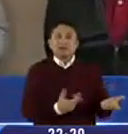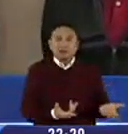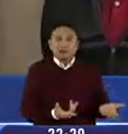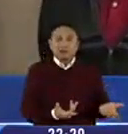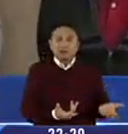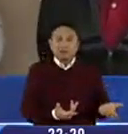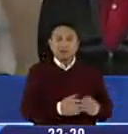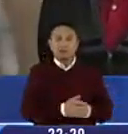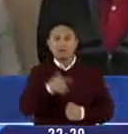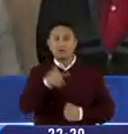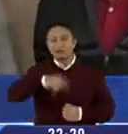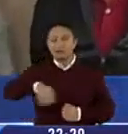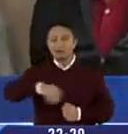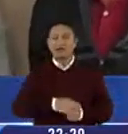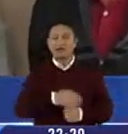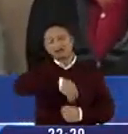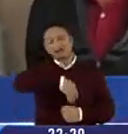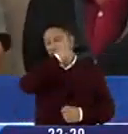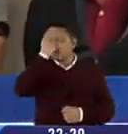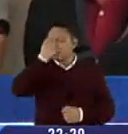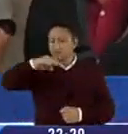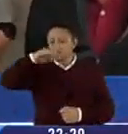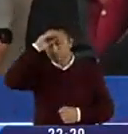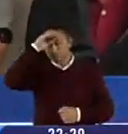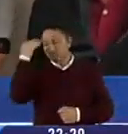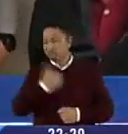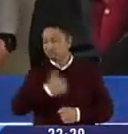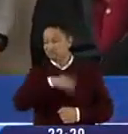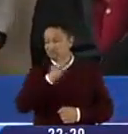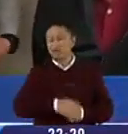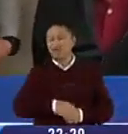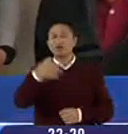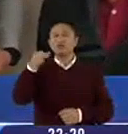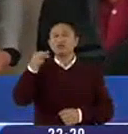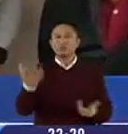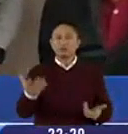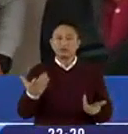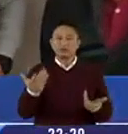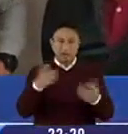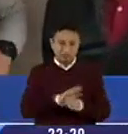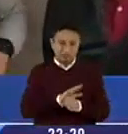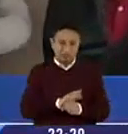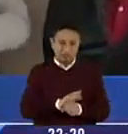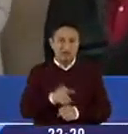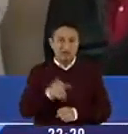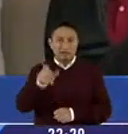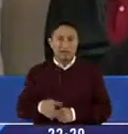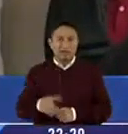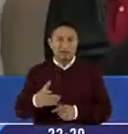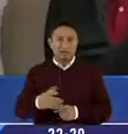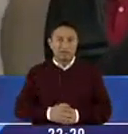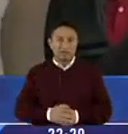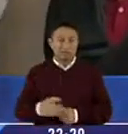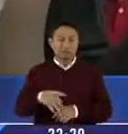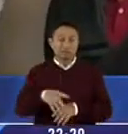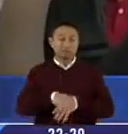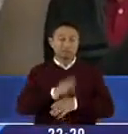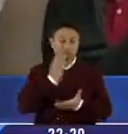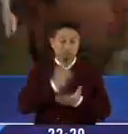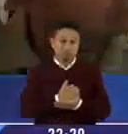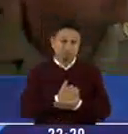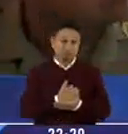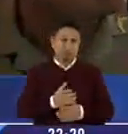ese agotamiento de tanta reunión que solamente un documento no va a ser suficiente como para que declinemos esta medida de